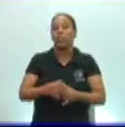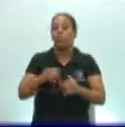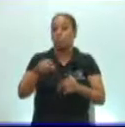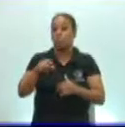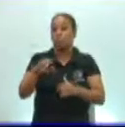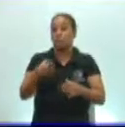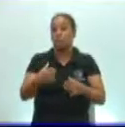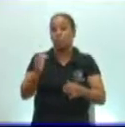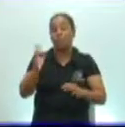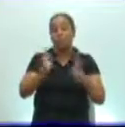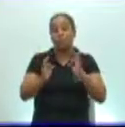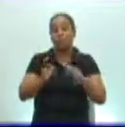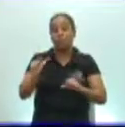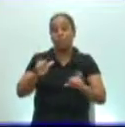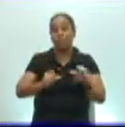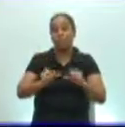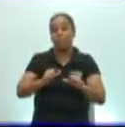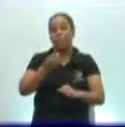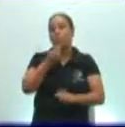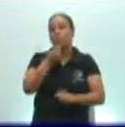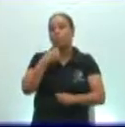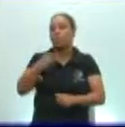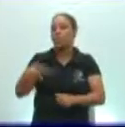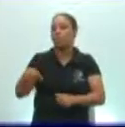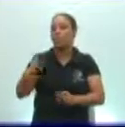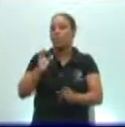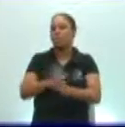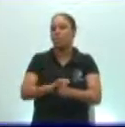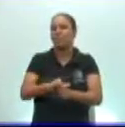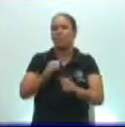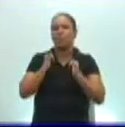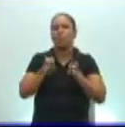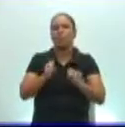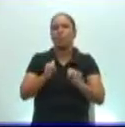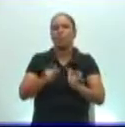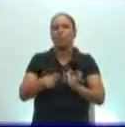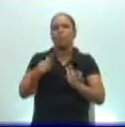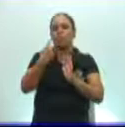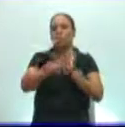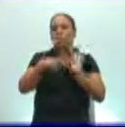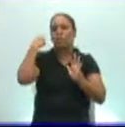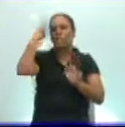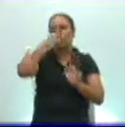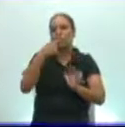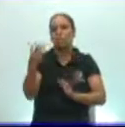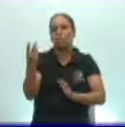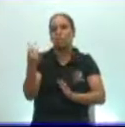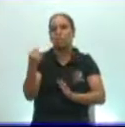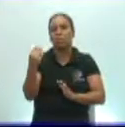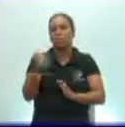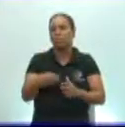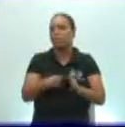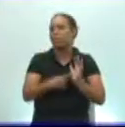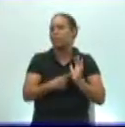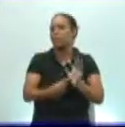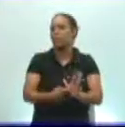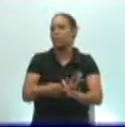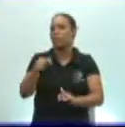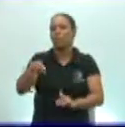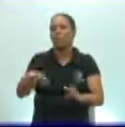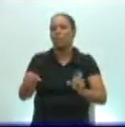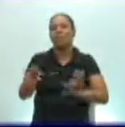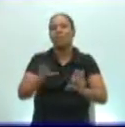químicas que pudimos escribir partiendo de la información cualitativa y cuantitativa que nos brindan dichas